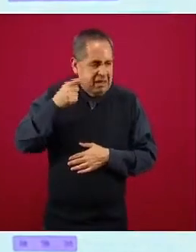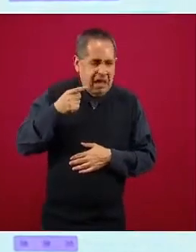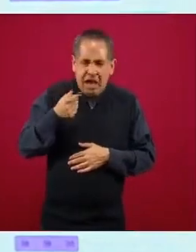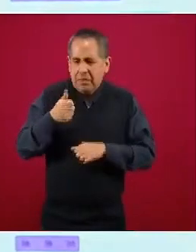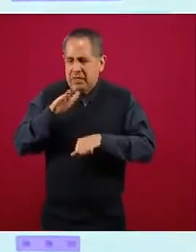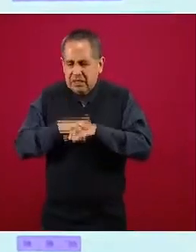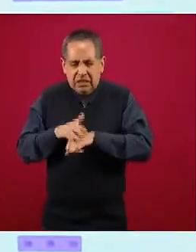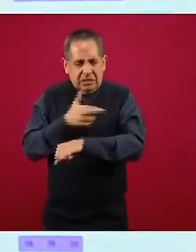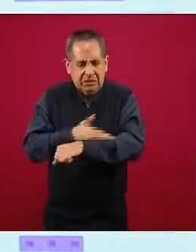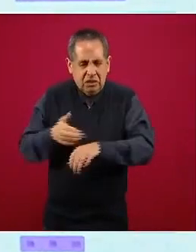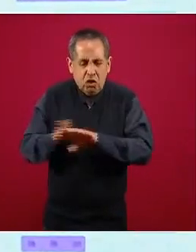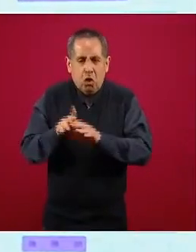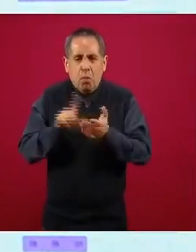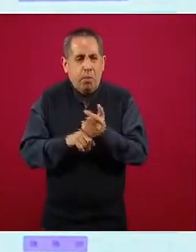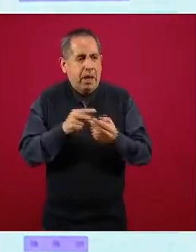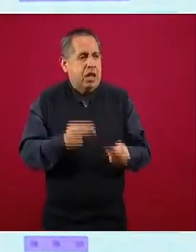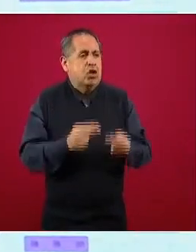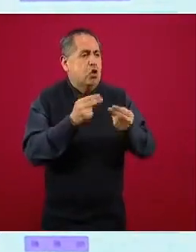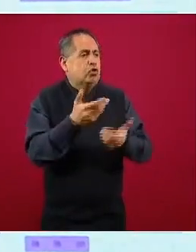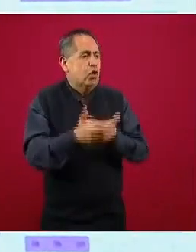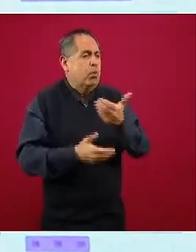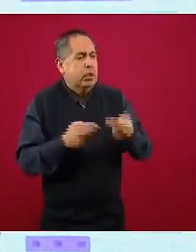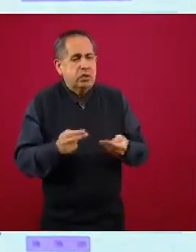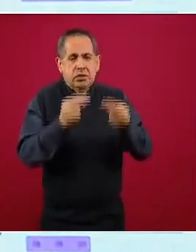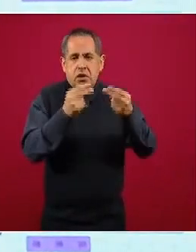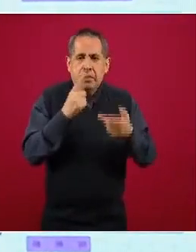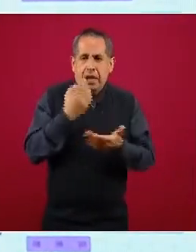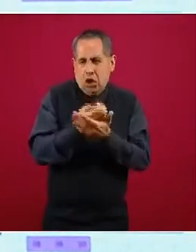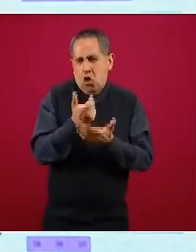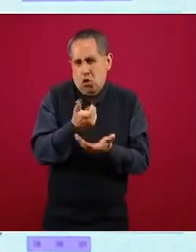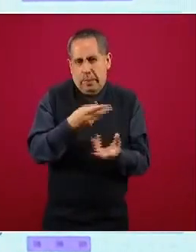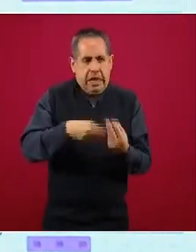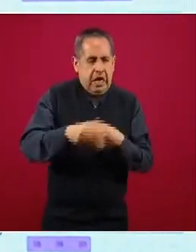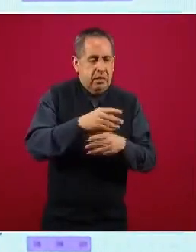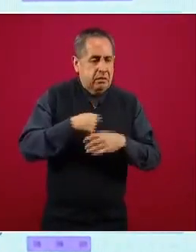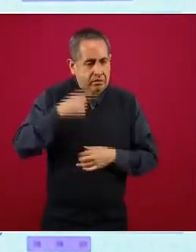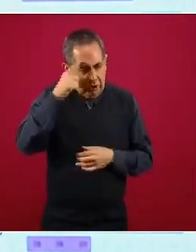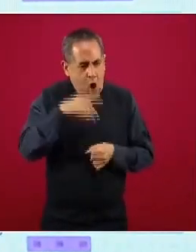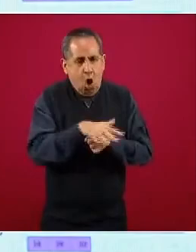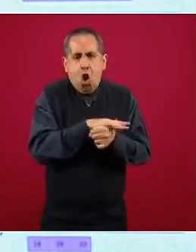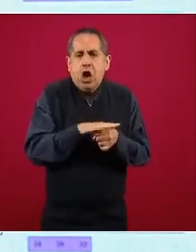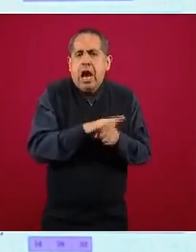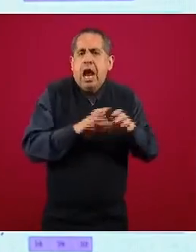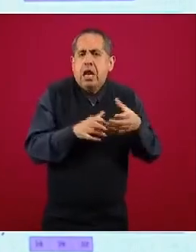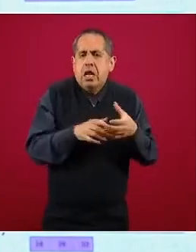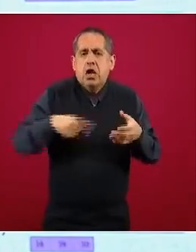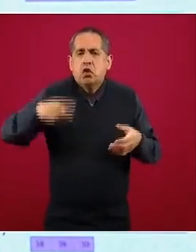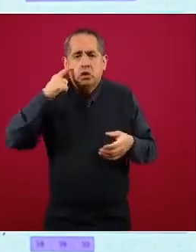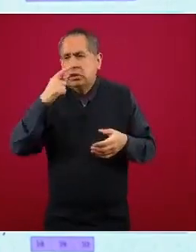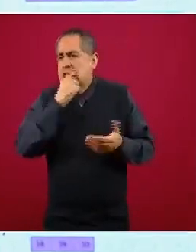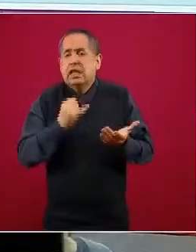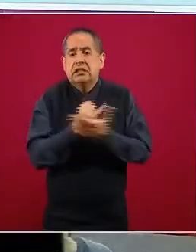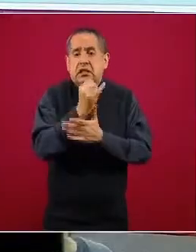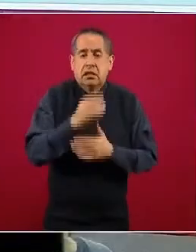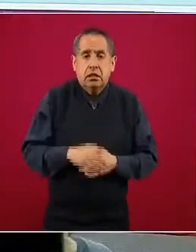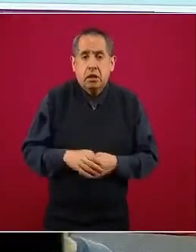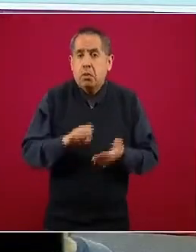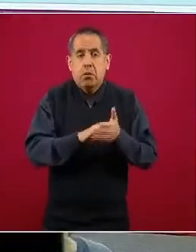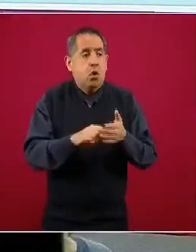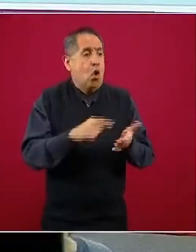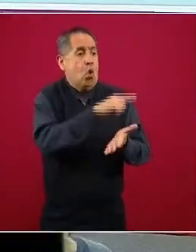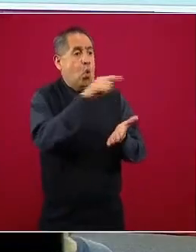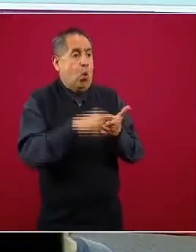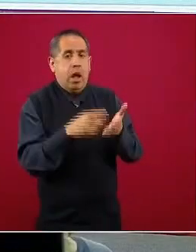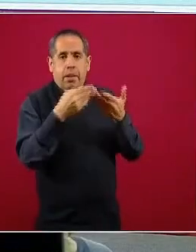que regulan la actividad comercial, la actividad económica, son locales. La apertura de los